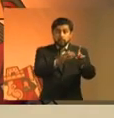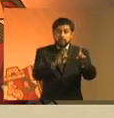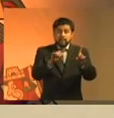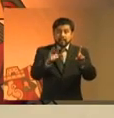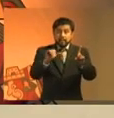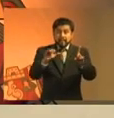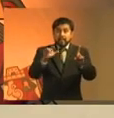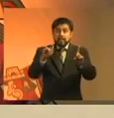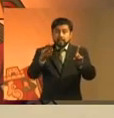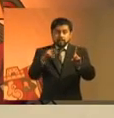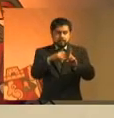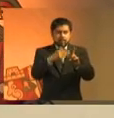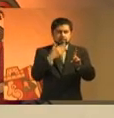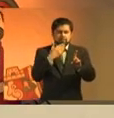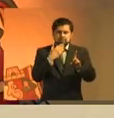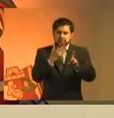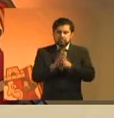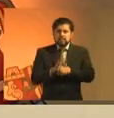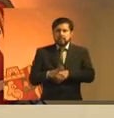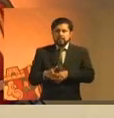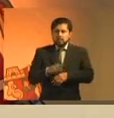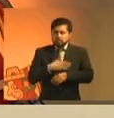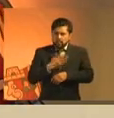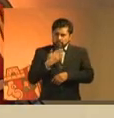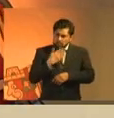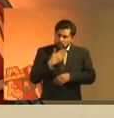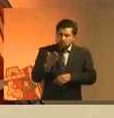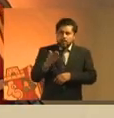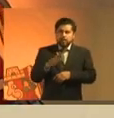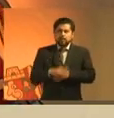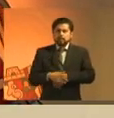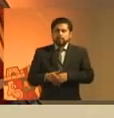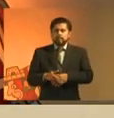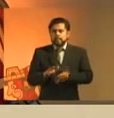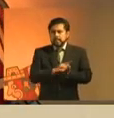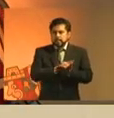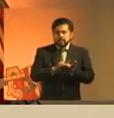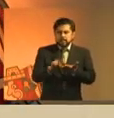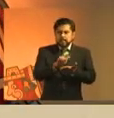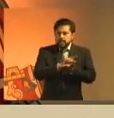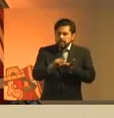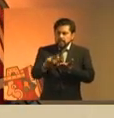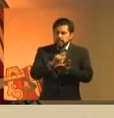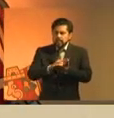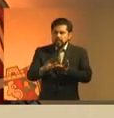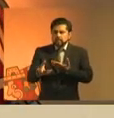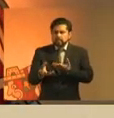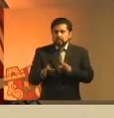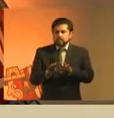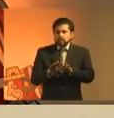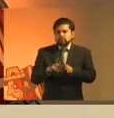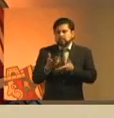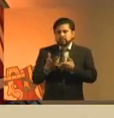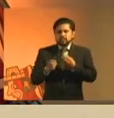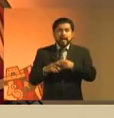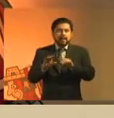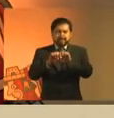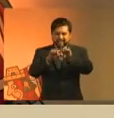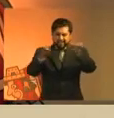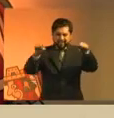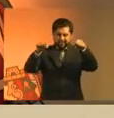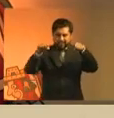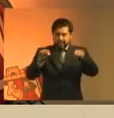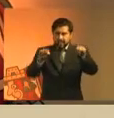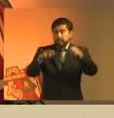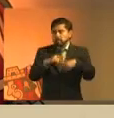14 años era un buen barrista era bueno para la barra para la barra para la barra como un ejercicio gimnástico y lo